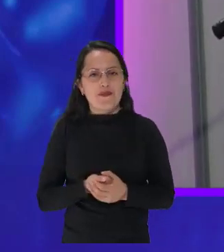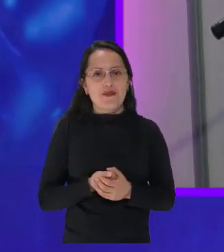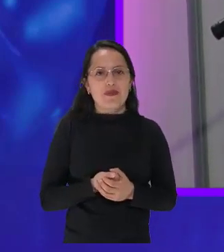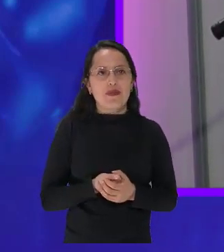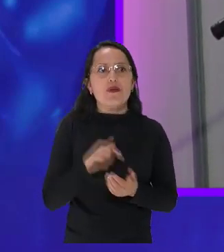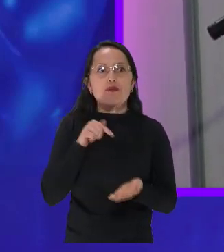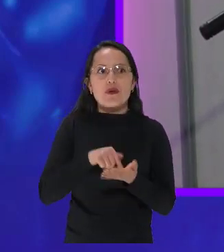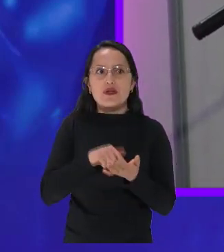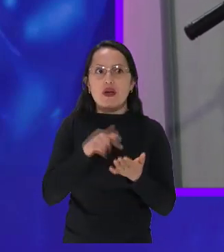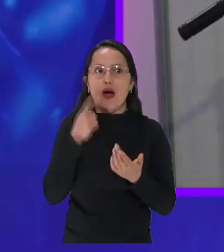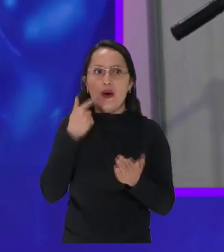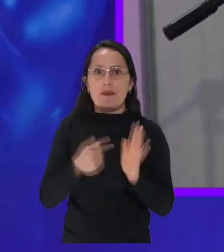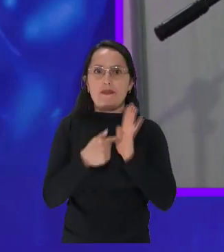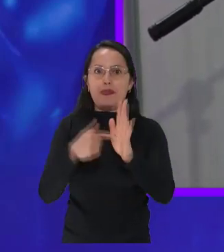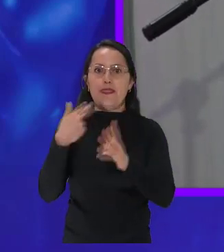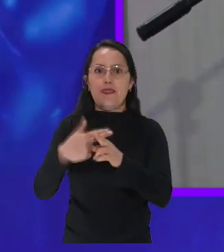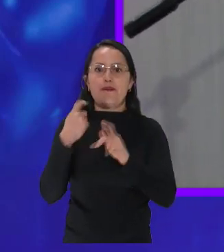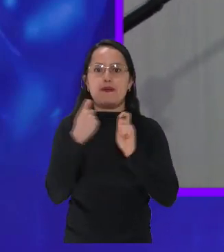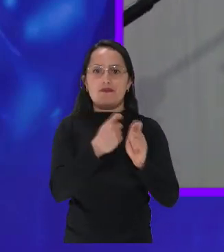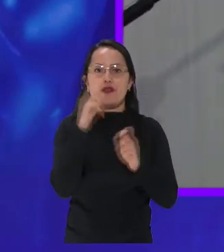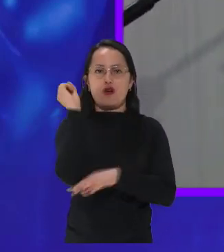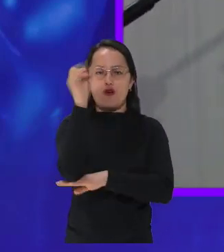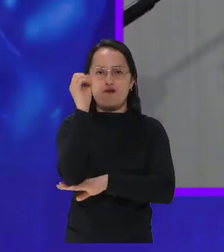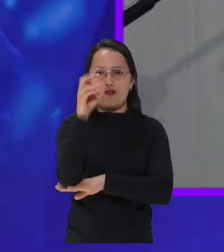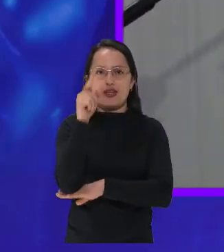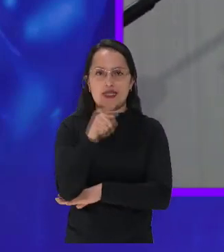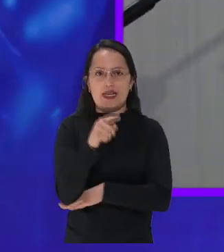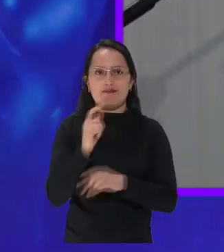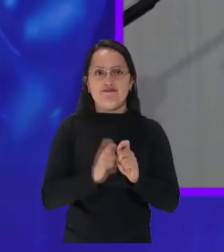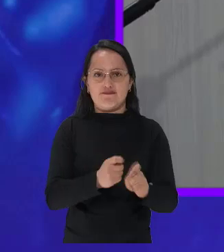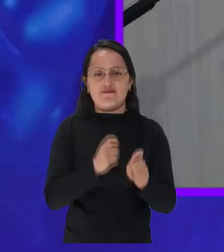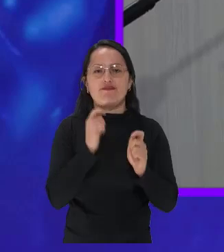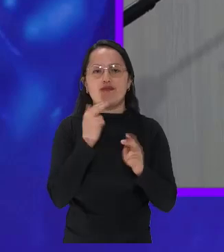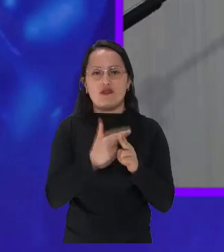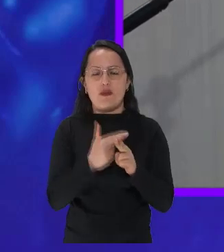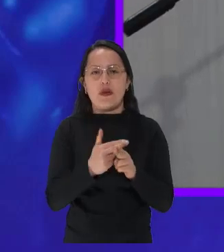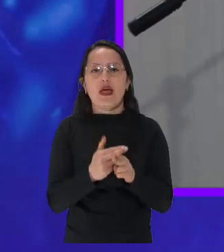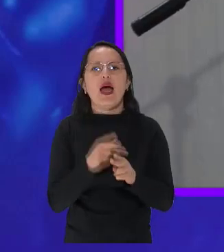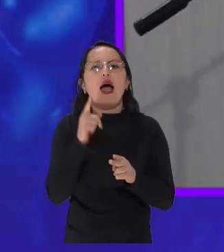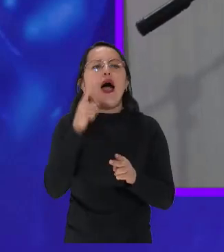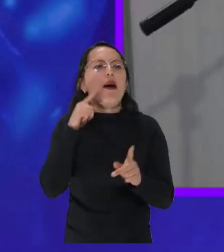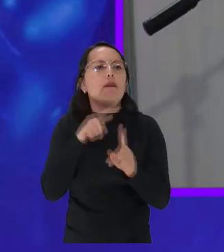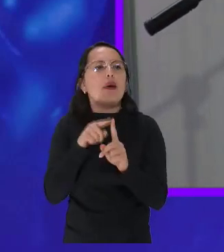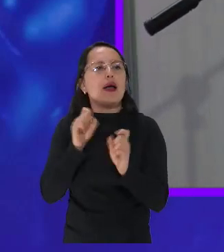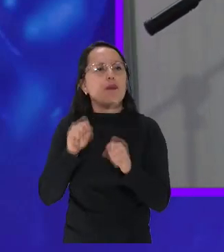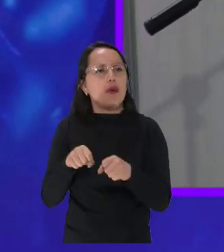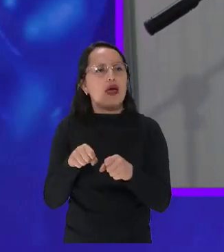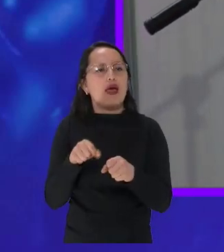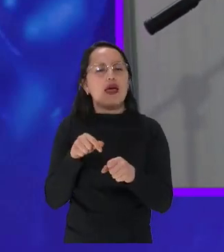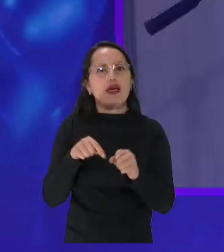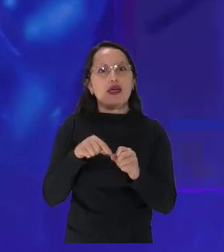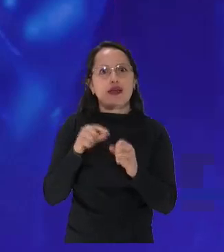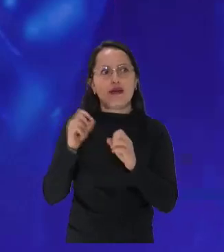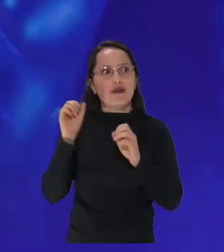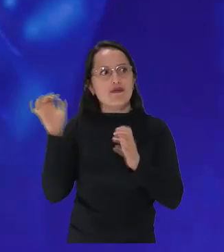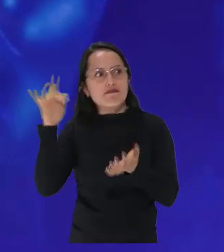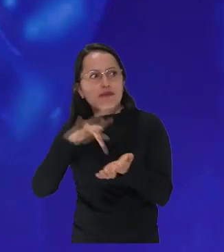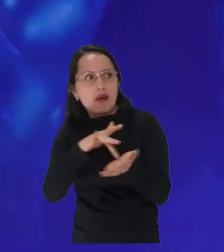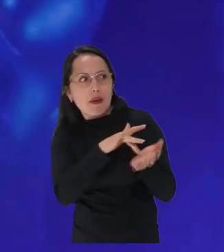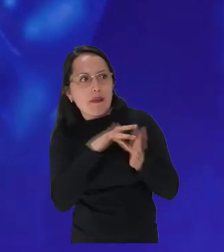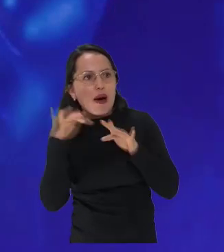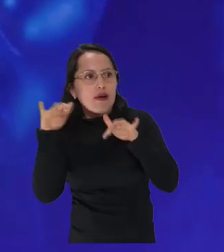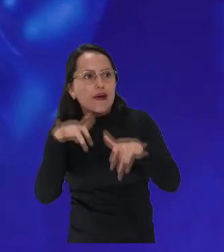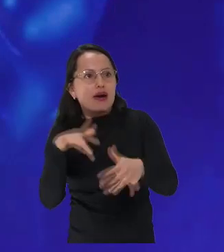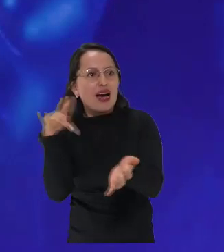y por eso le colocamos este nombre a la conferencia, en gran parte para ver si generamos un buen engagement de asistencia, cosa que creo que